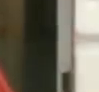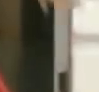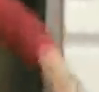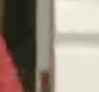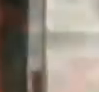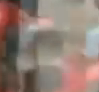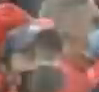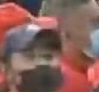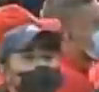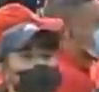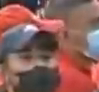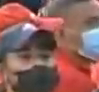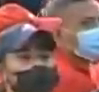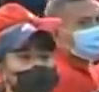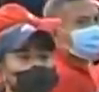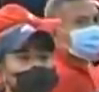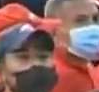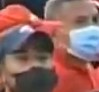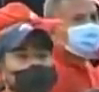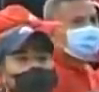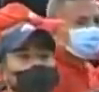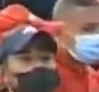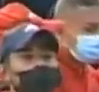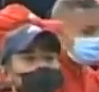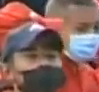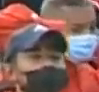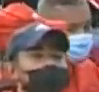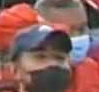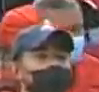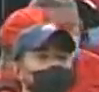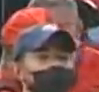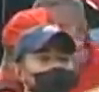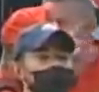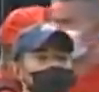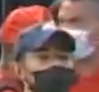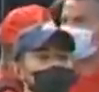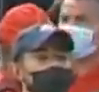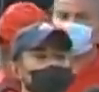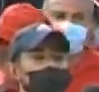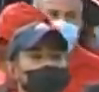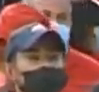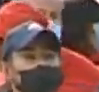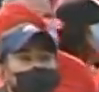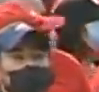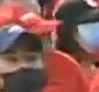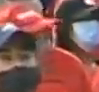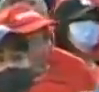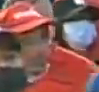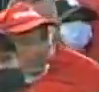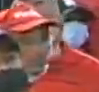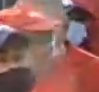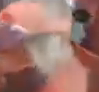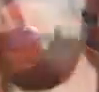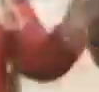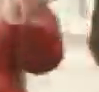una mayor conciencia de resistencia frente al enemigo histórico, el imperialismo.